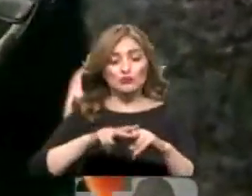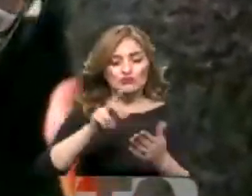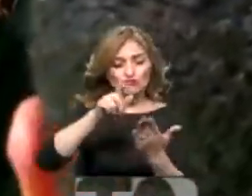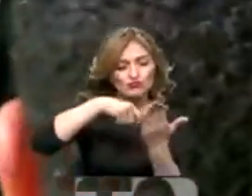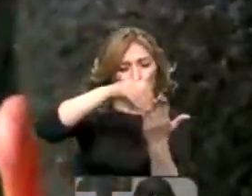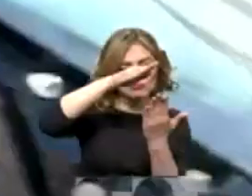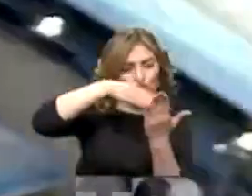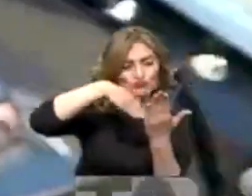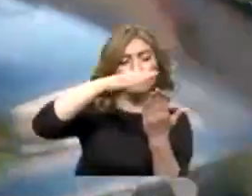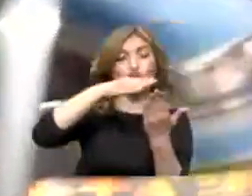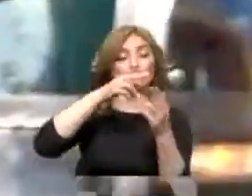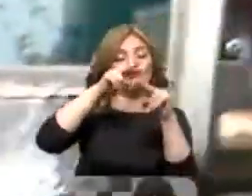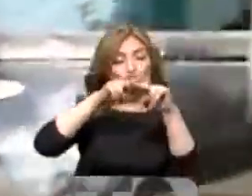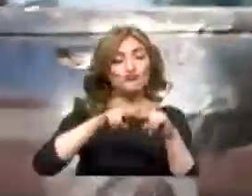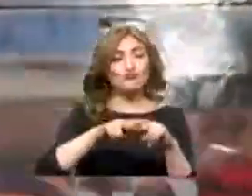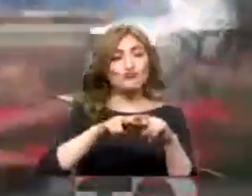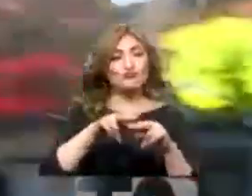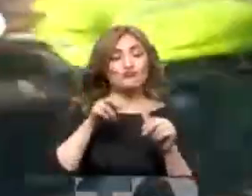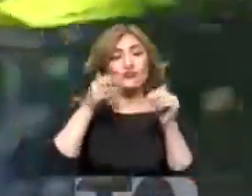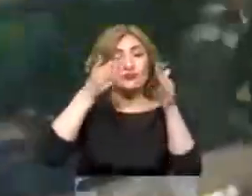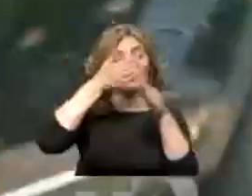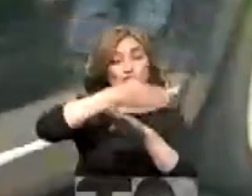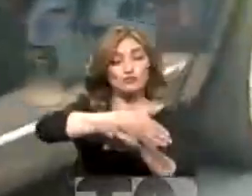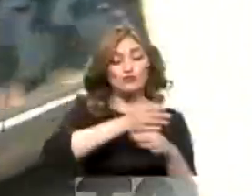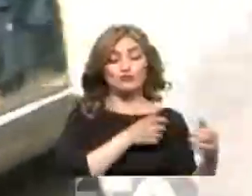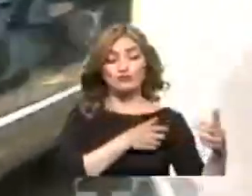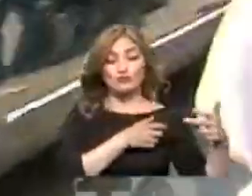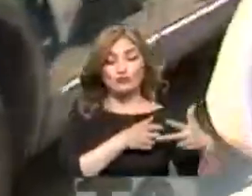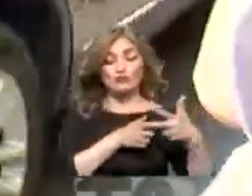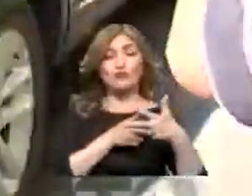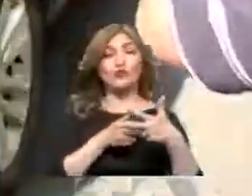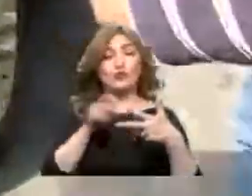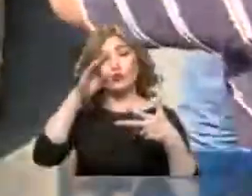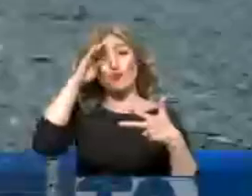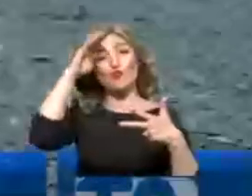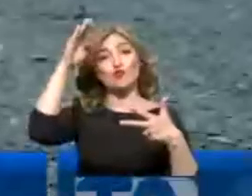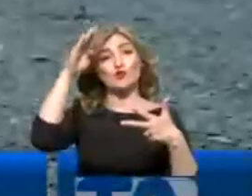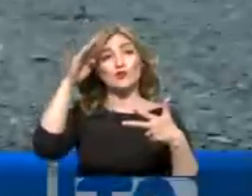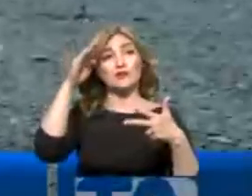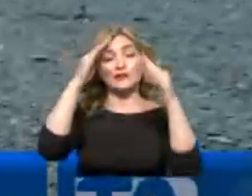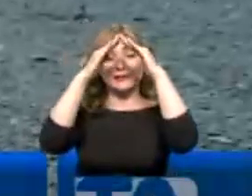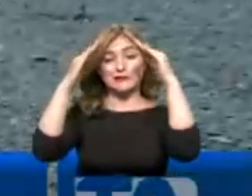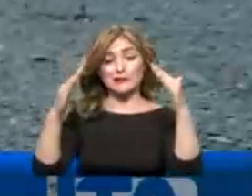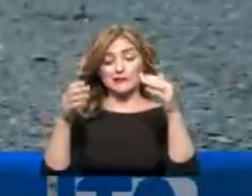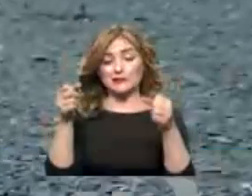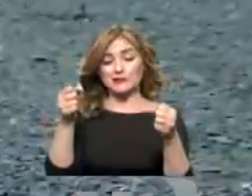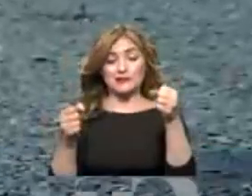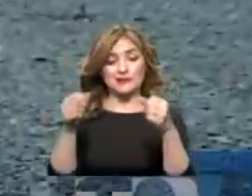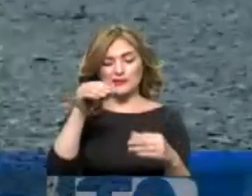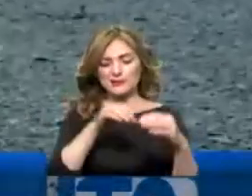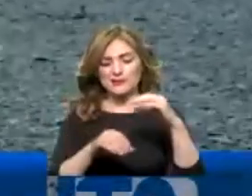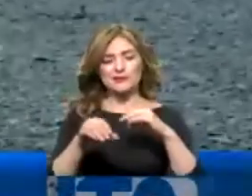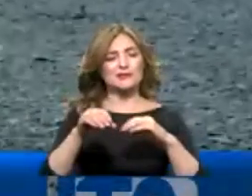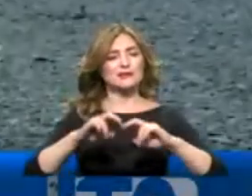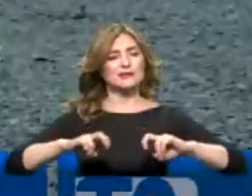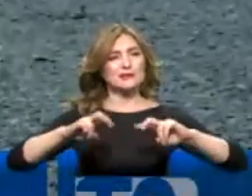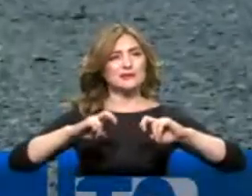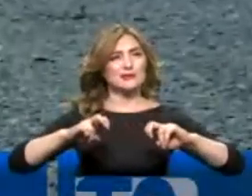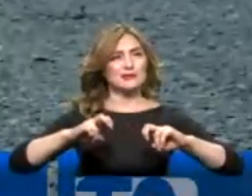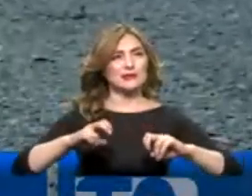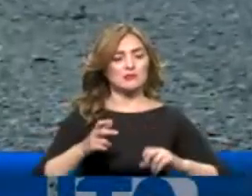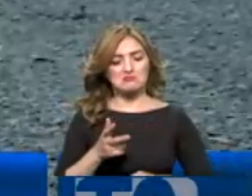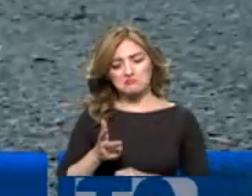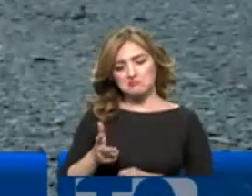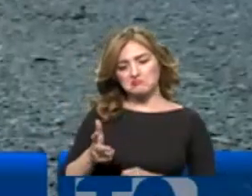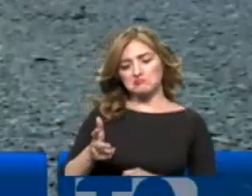pericias pertinentes, luego trasladaron el automotor al laboratorio de criminalística. Luego de cruzar la curva a unos 300